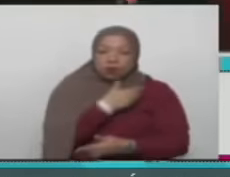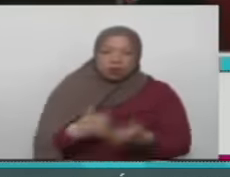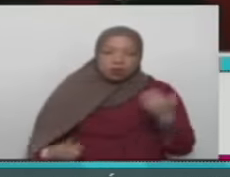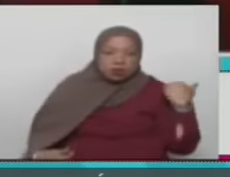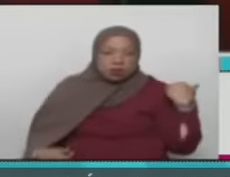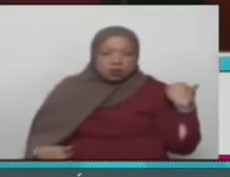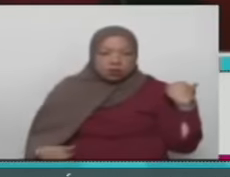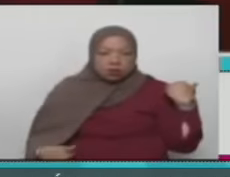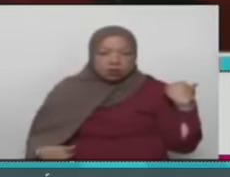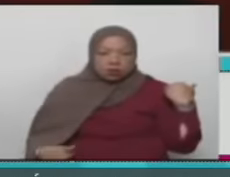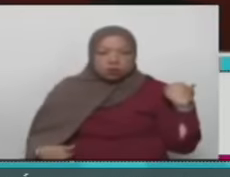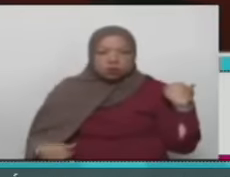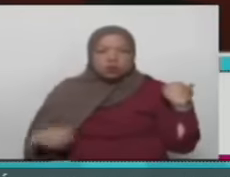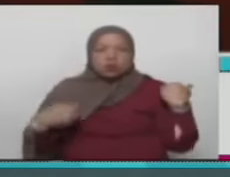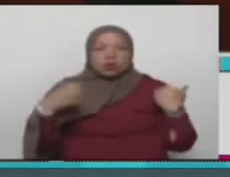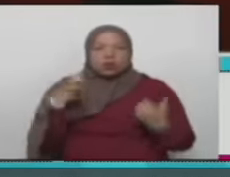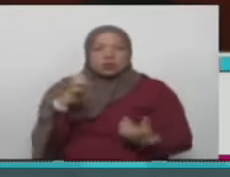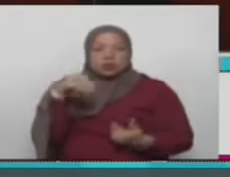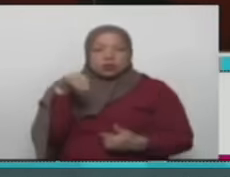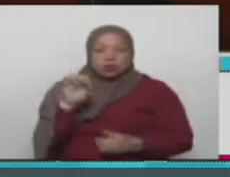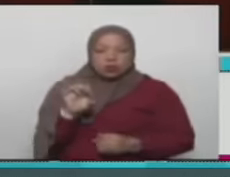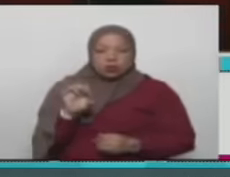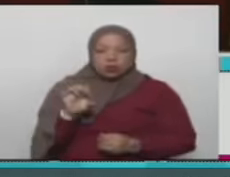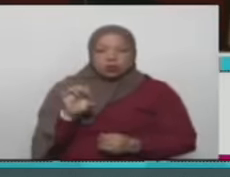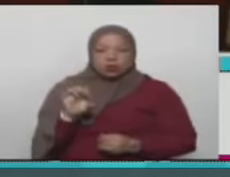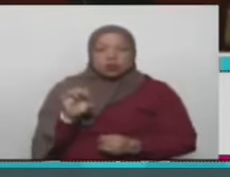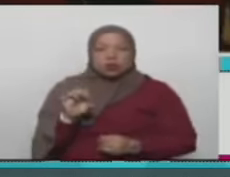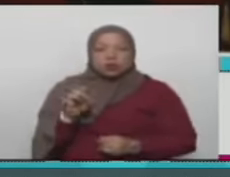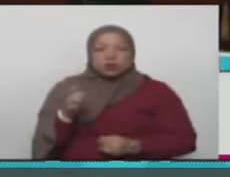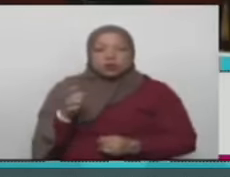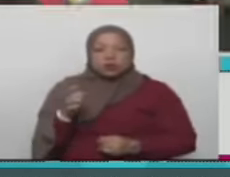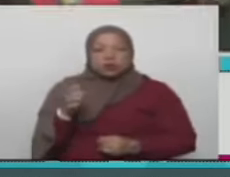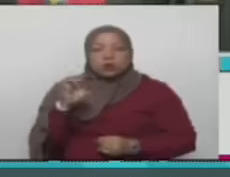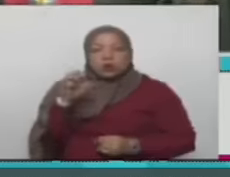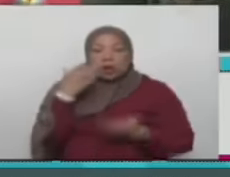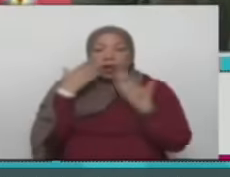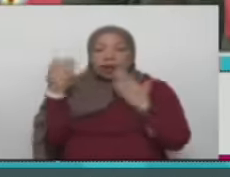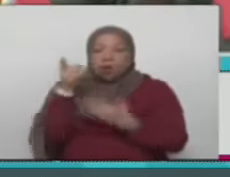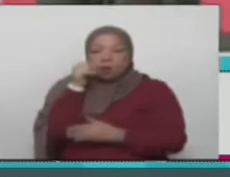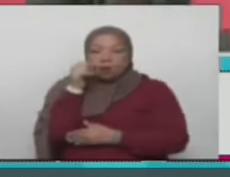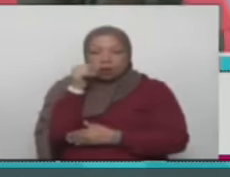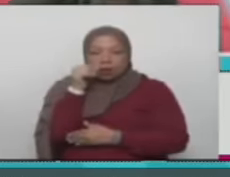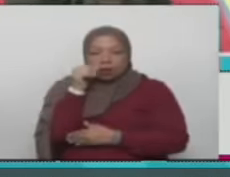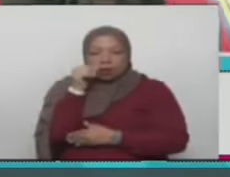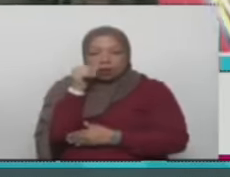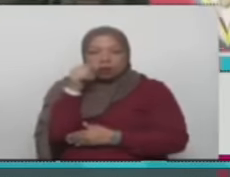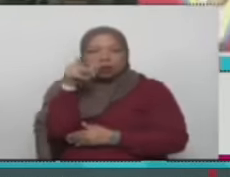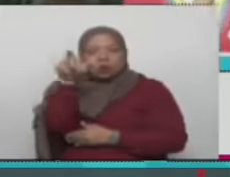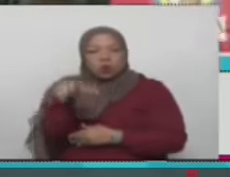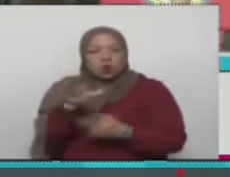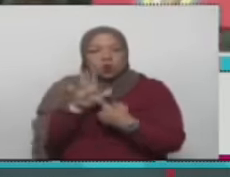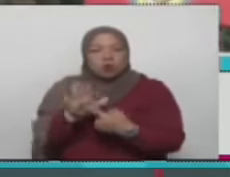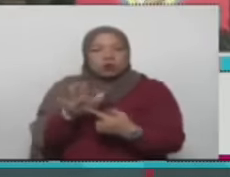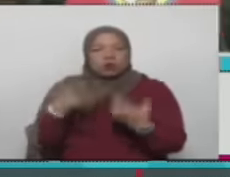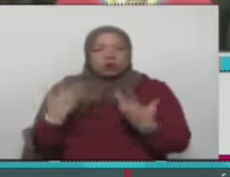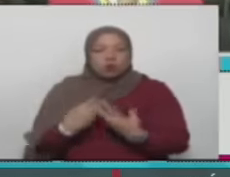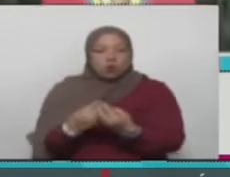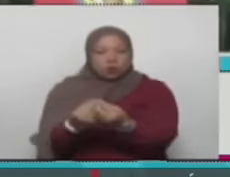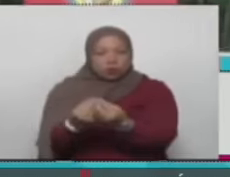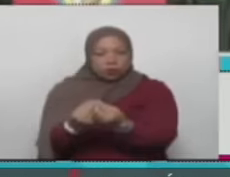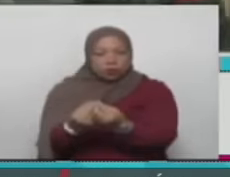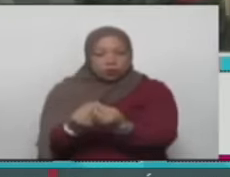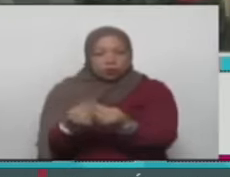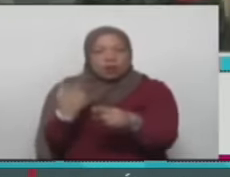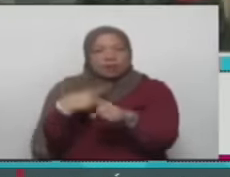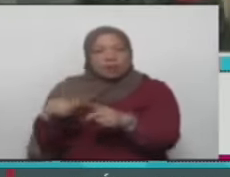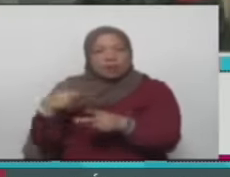presidente del Consejo Nacional Electoral, Elvis Amoroso, presentó, acompañado de los